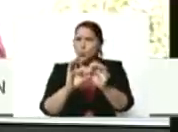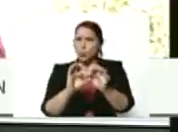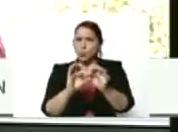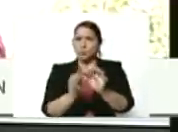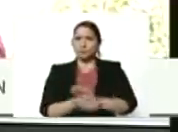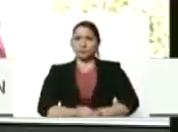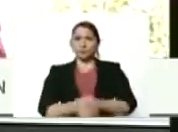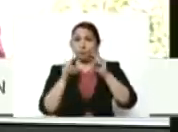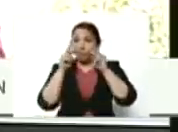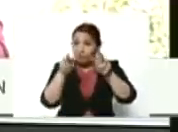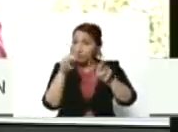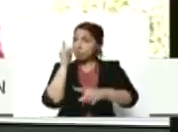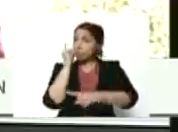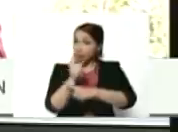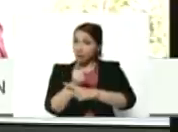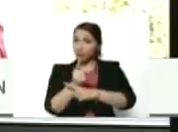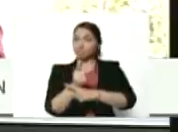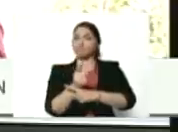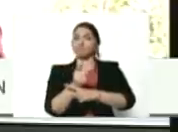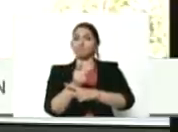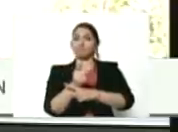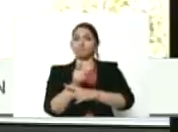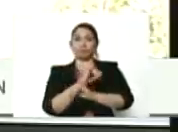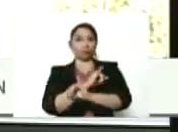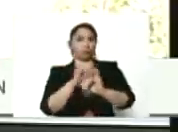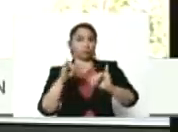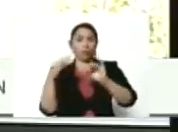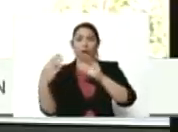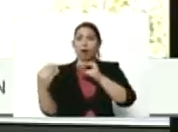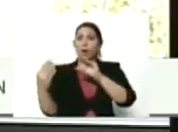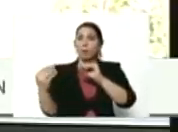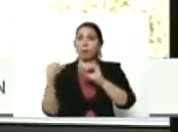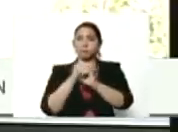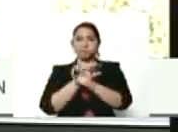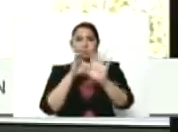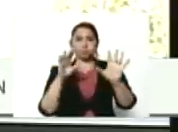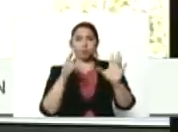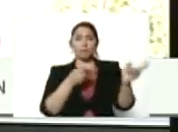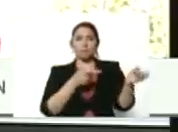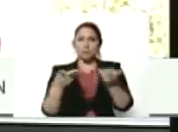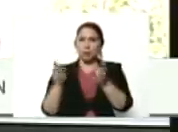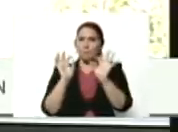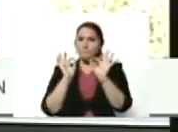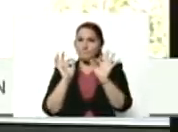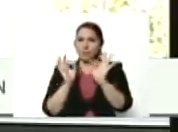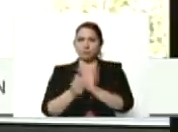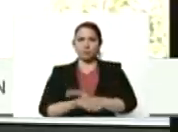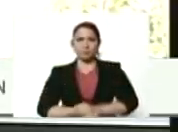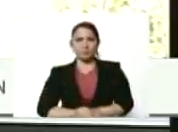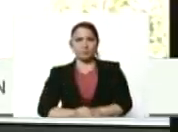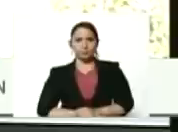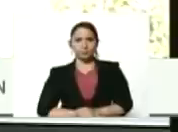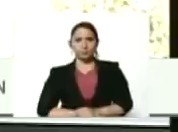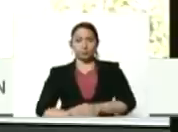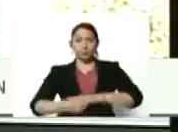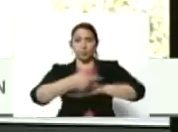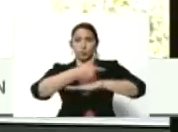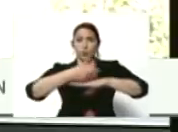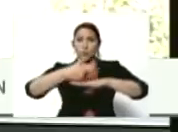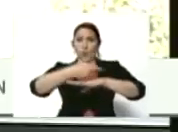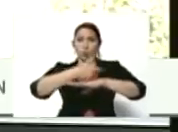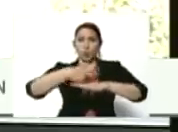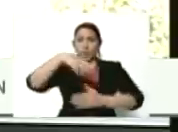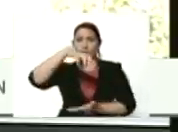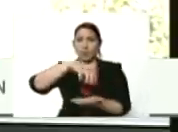aparato. Ya vamos a hablar. Bueno, también tenemos un invitado especial, el gobernador del